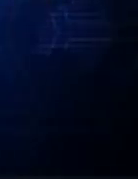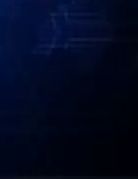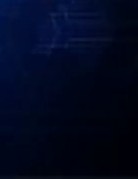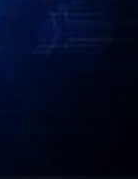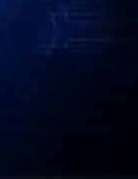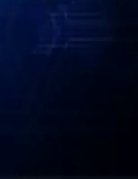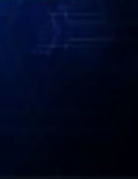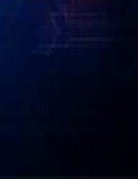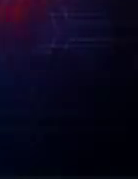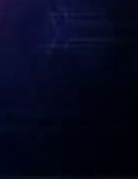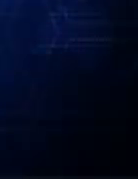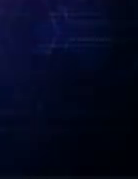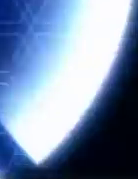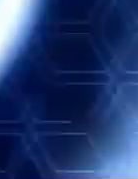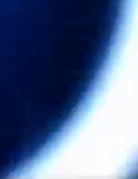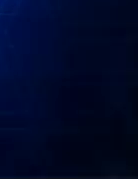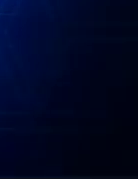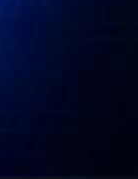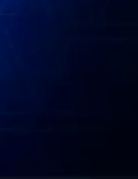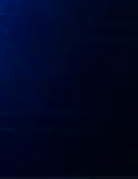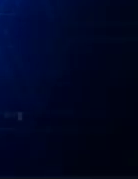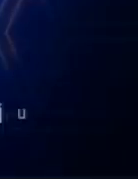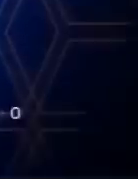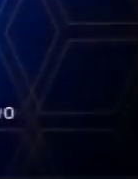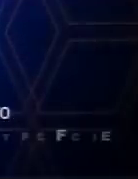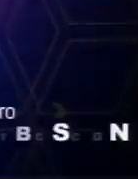jugo, paga y se va.